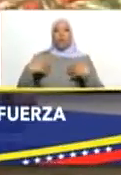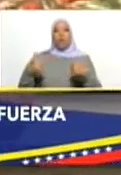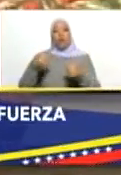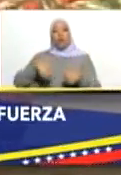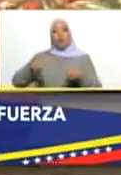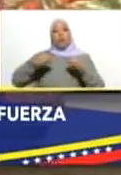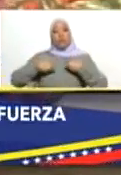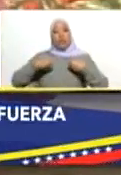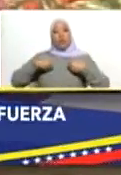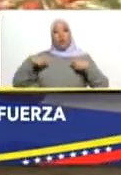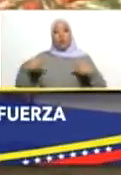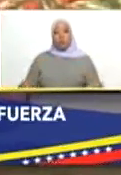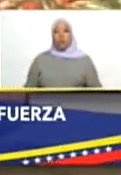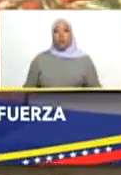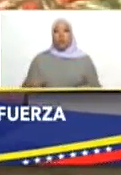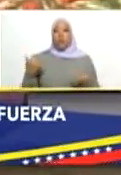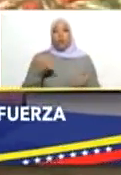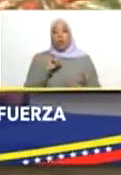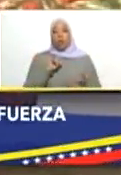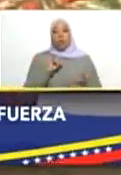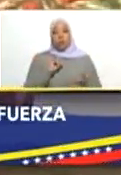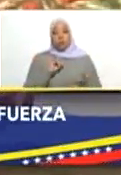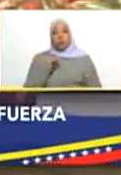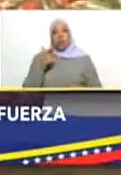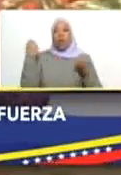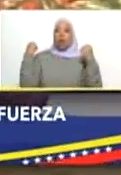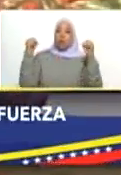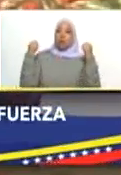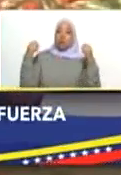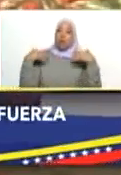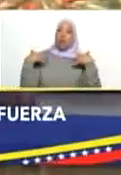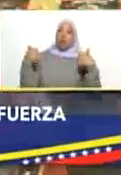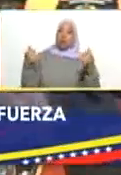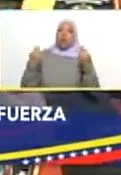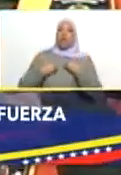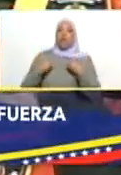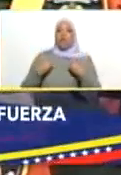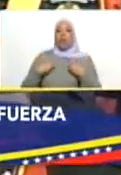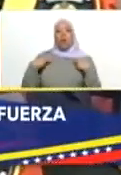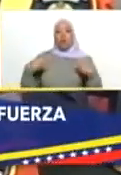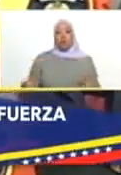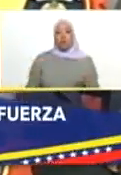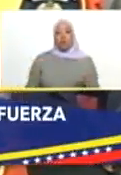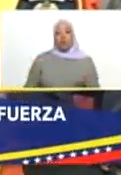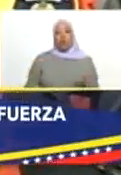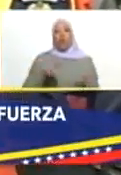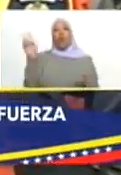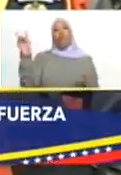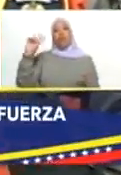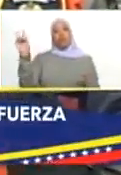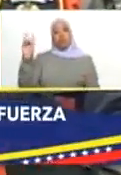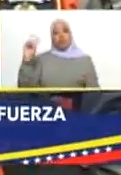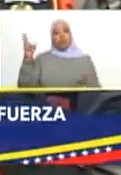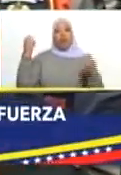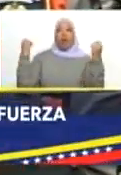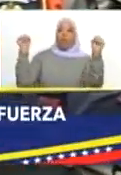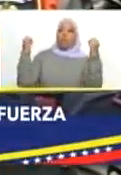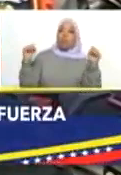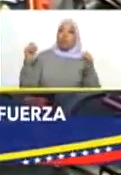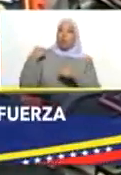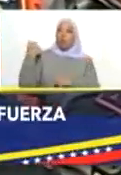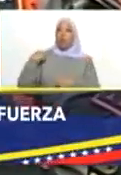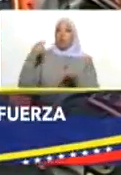vidas humanas. Y en el caso de ustedes, aplicarlo en la salvación de vidas humanas en su terruño, Venezuela, o aplicarlo en